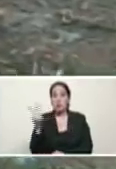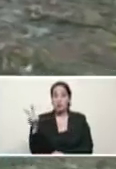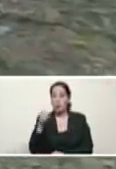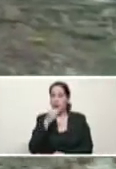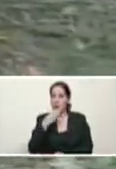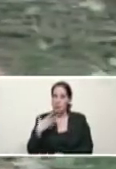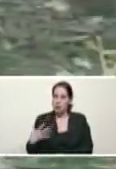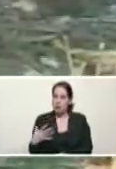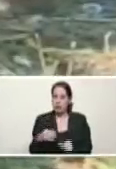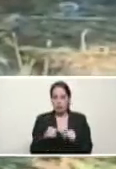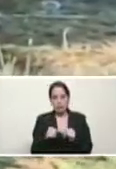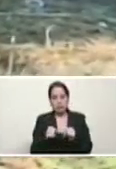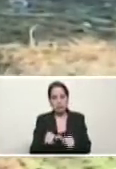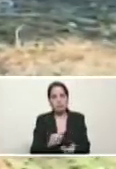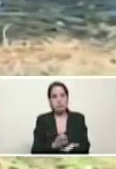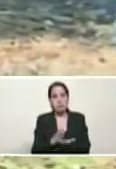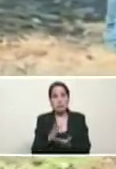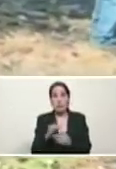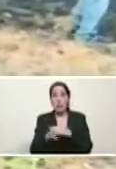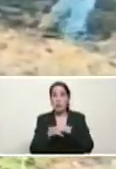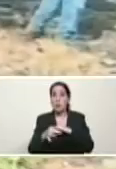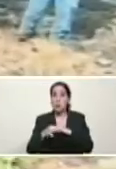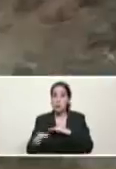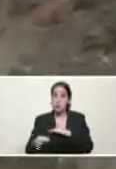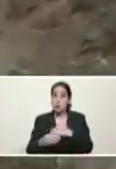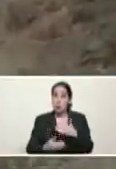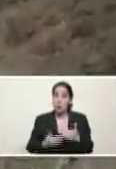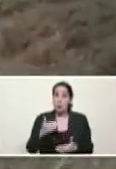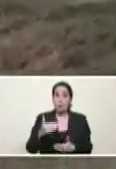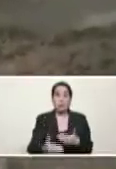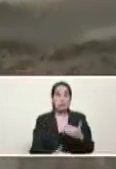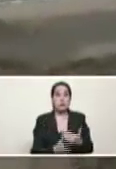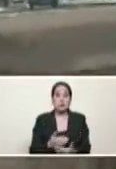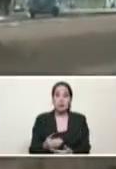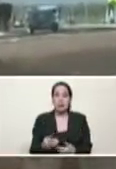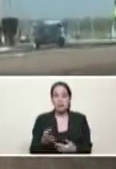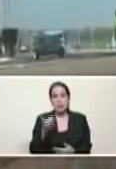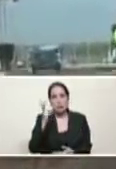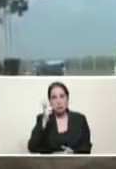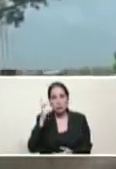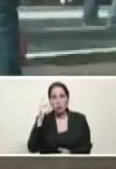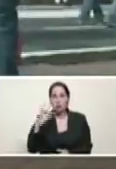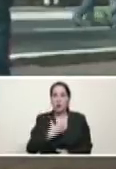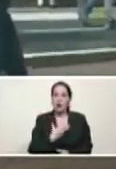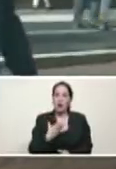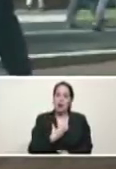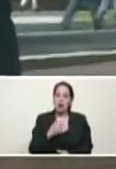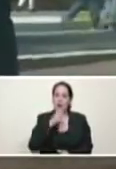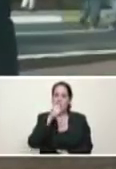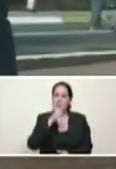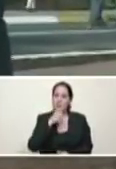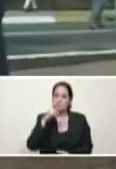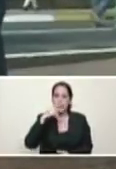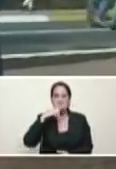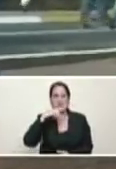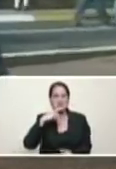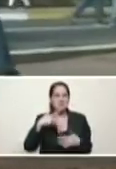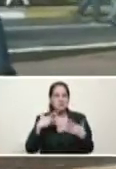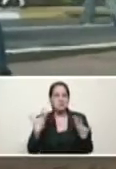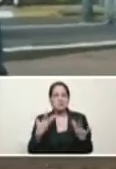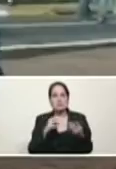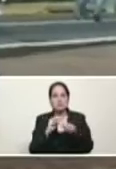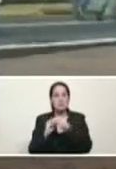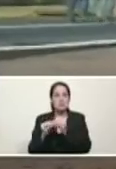quedarse en este municipio avanzado. Y yo quiero darle la palabra a nuestro alcalde para que nos detalle los avances de